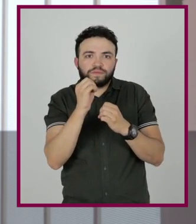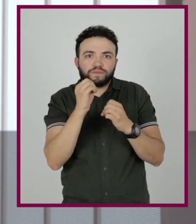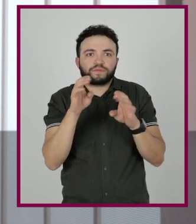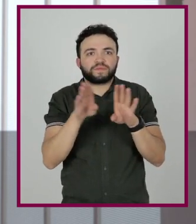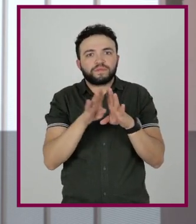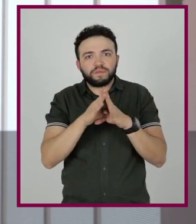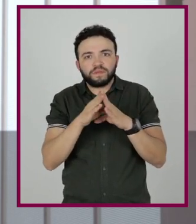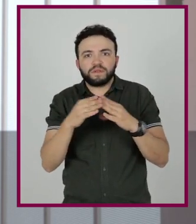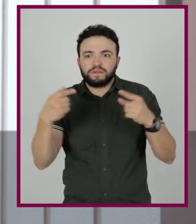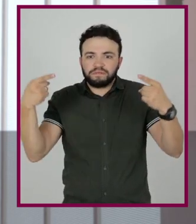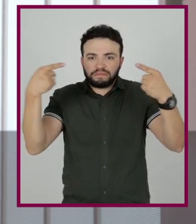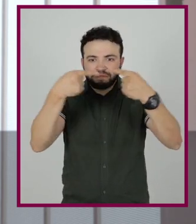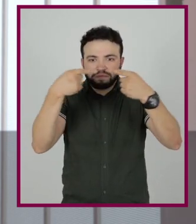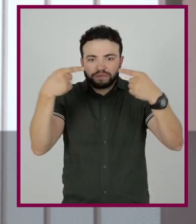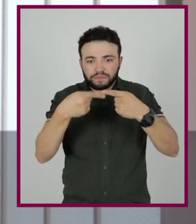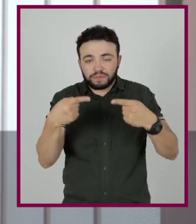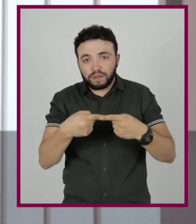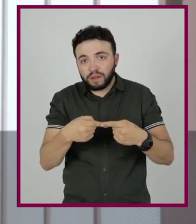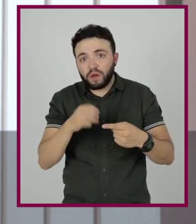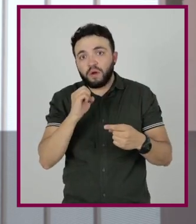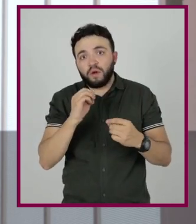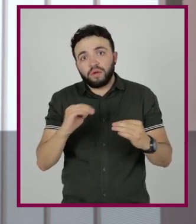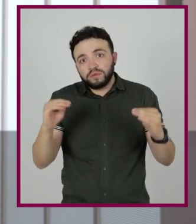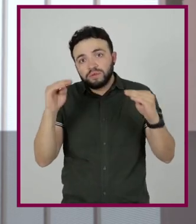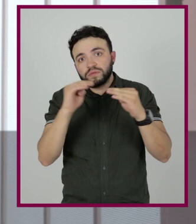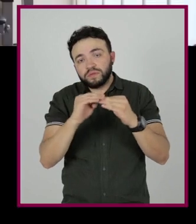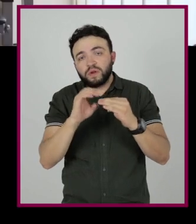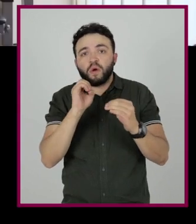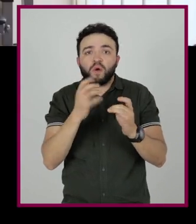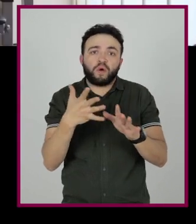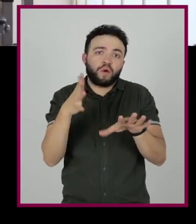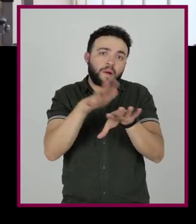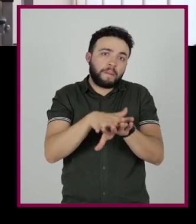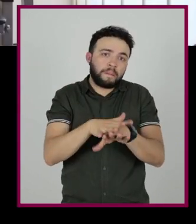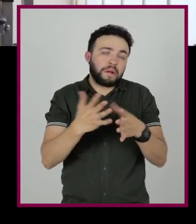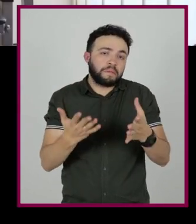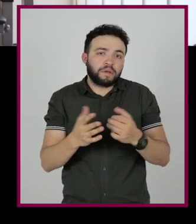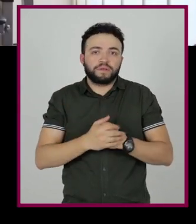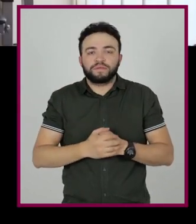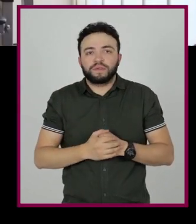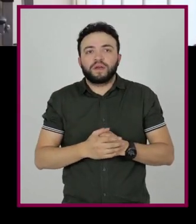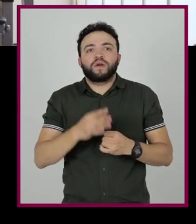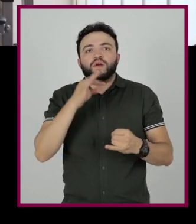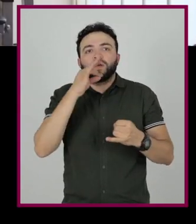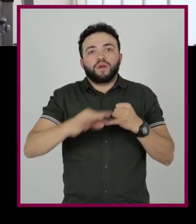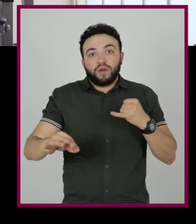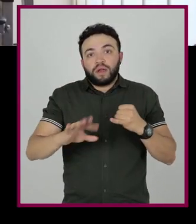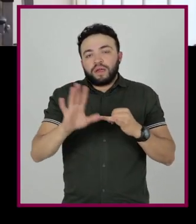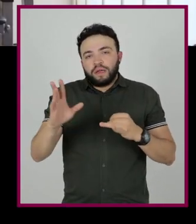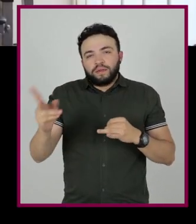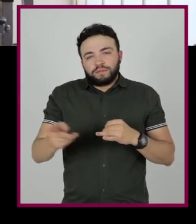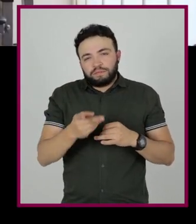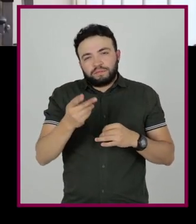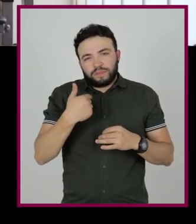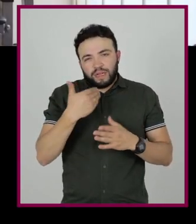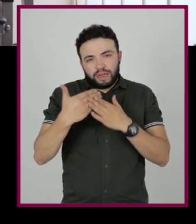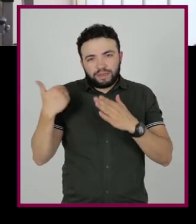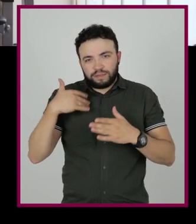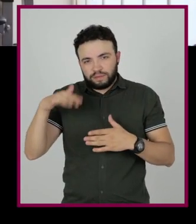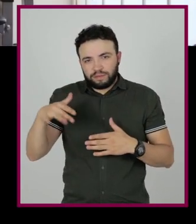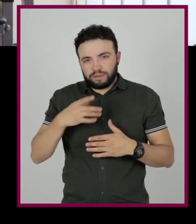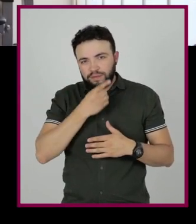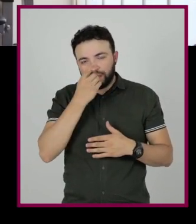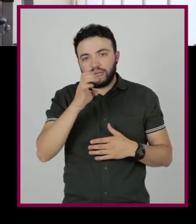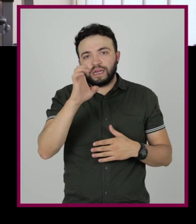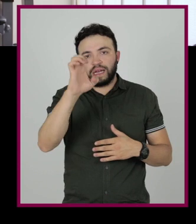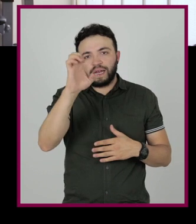hay teorías que sin competir sean similares o complementarias? Y la última, que como ya explicamos, es la extra. ¿Hay